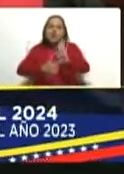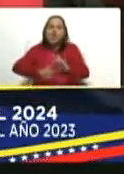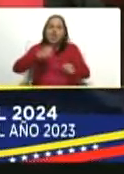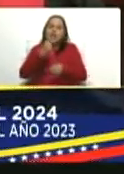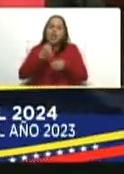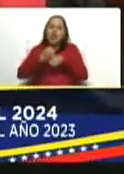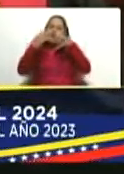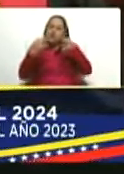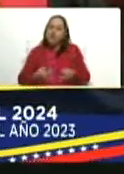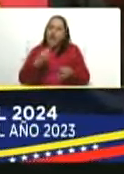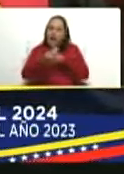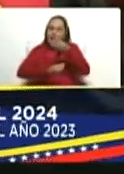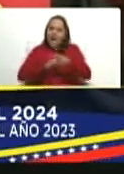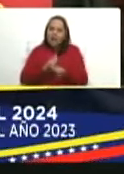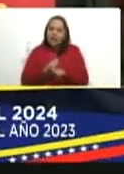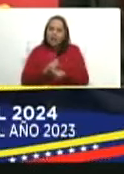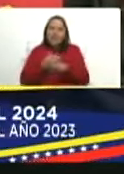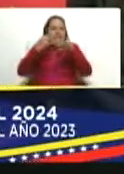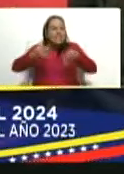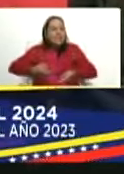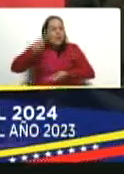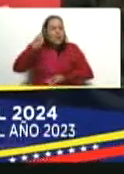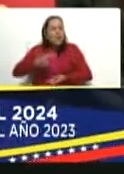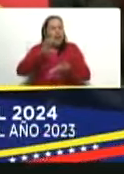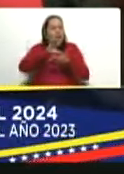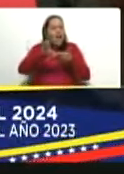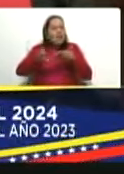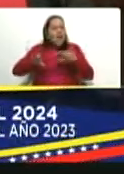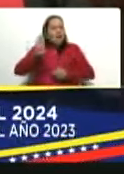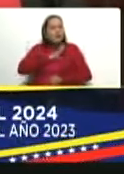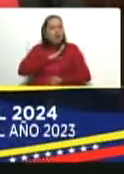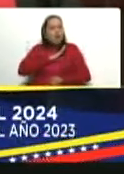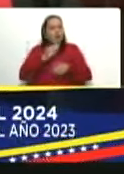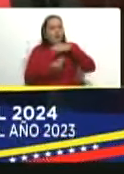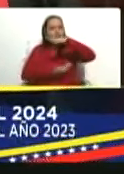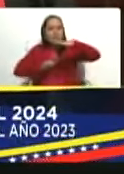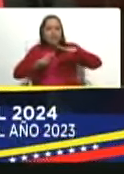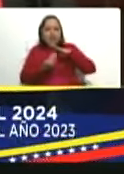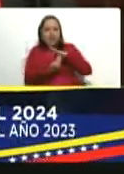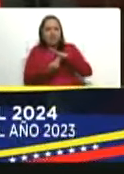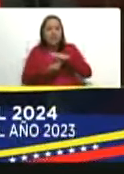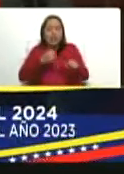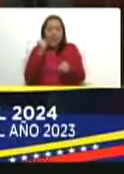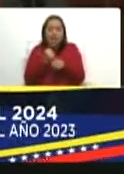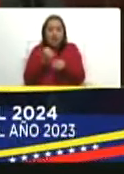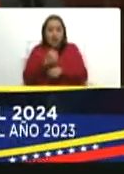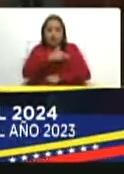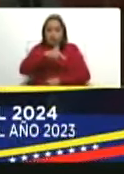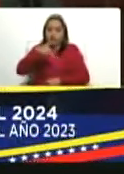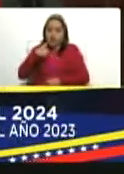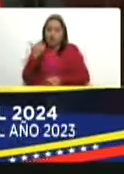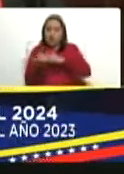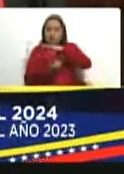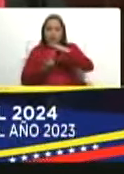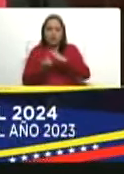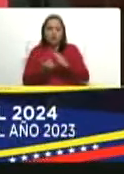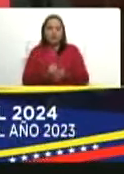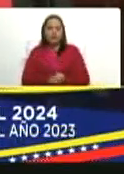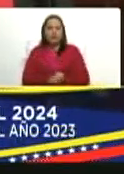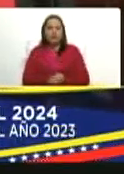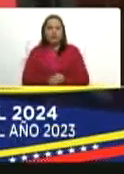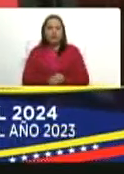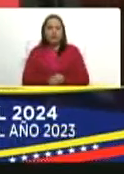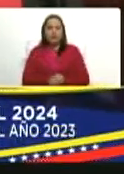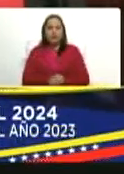accionar es y debe ser una característica fundamental de nuestra labor institucional.